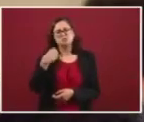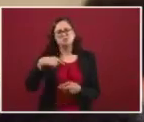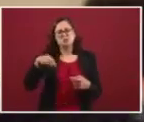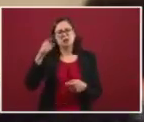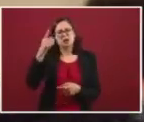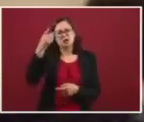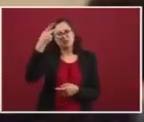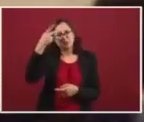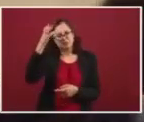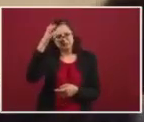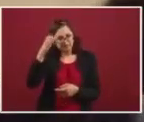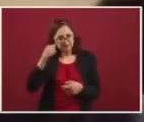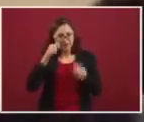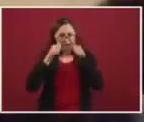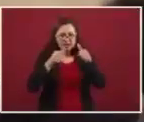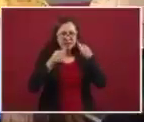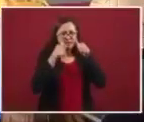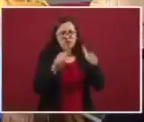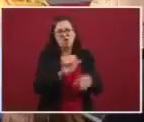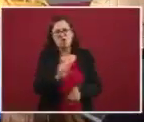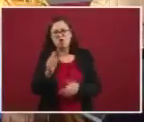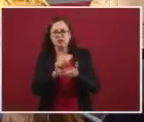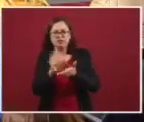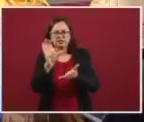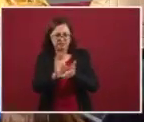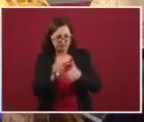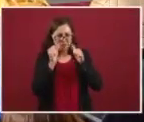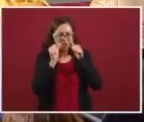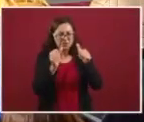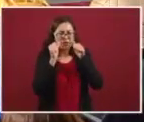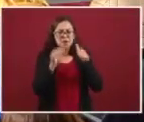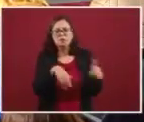o algún otro tipo de discapacidad,